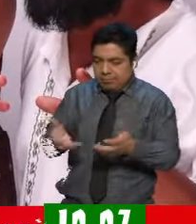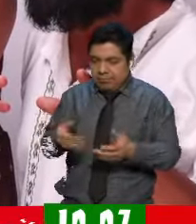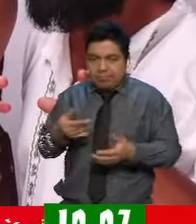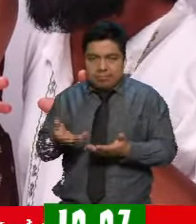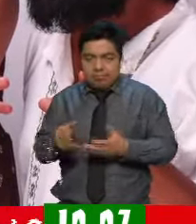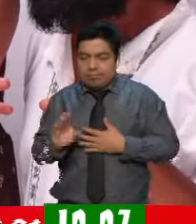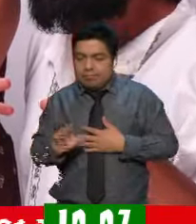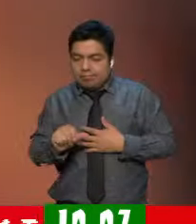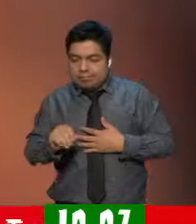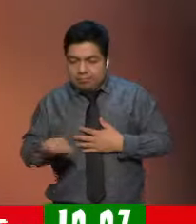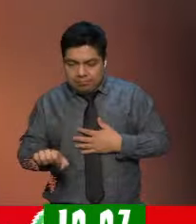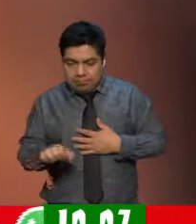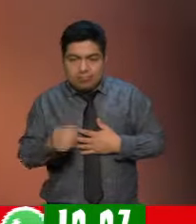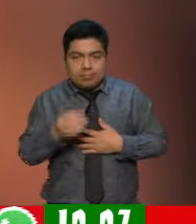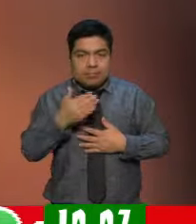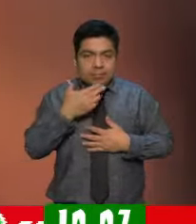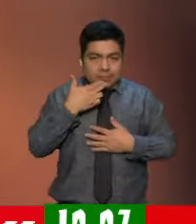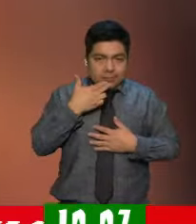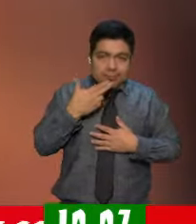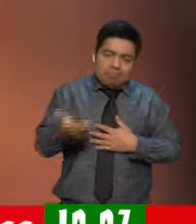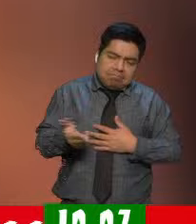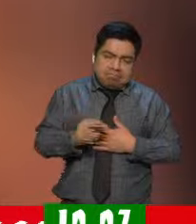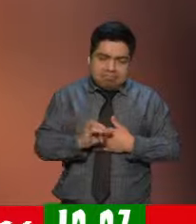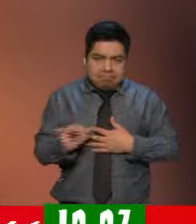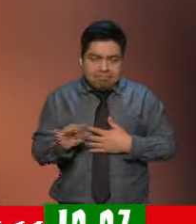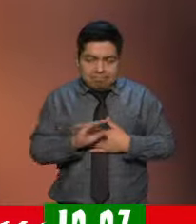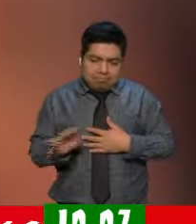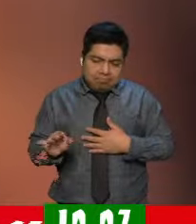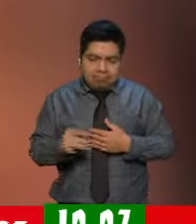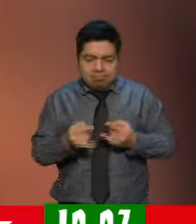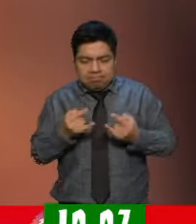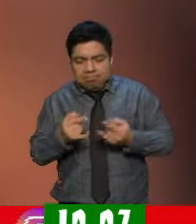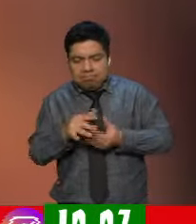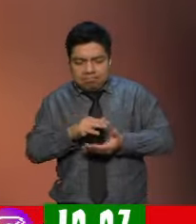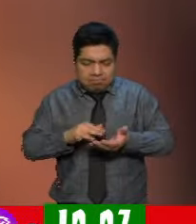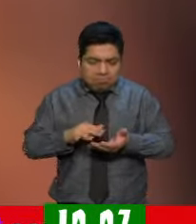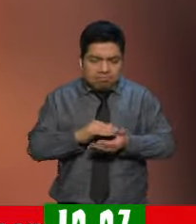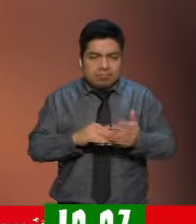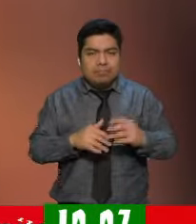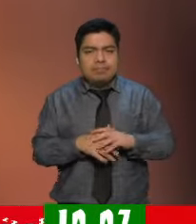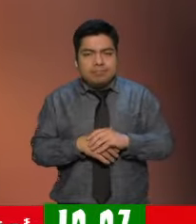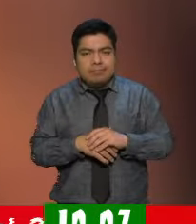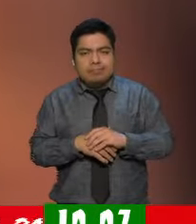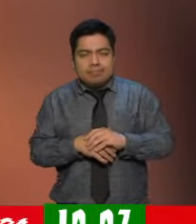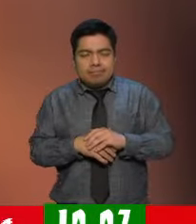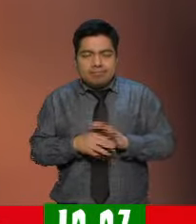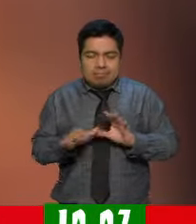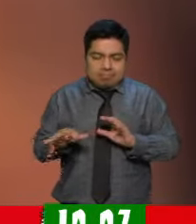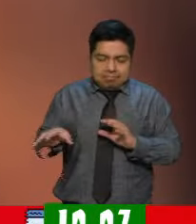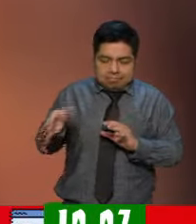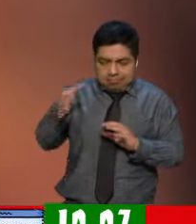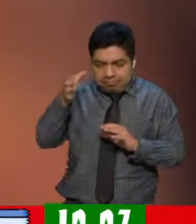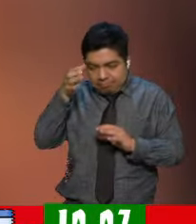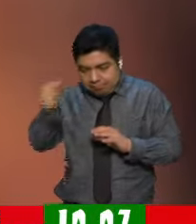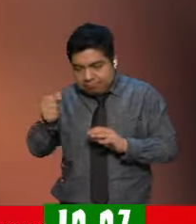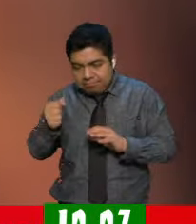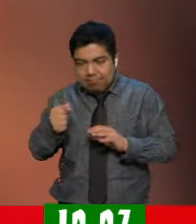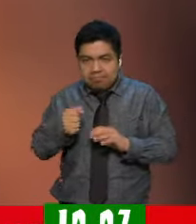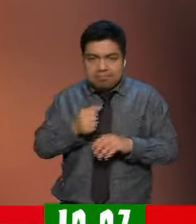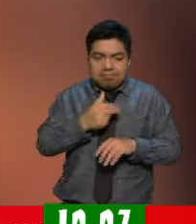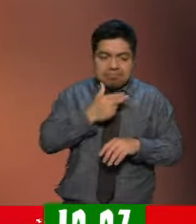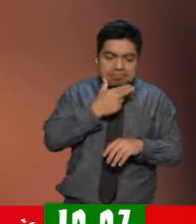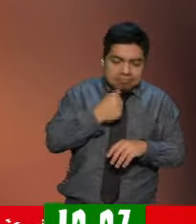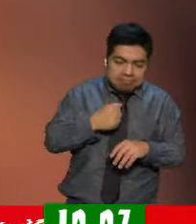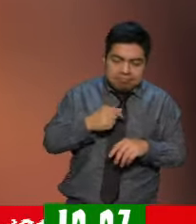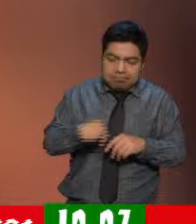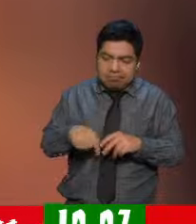¿no? Pues sí, como redondeando el concepto. Es un concepto así como que el hombre contra la máquina,